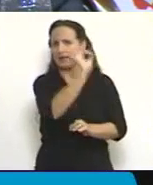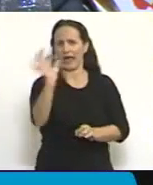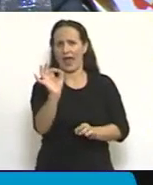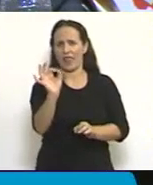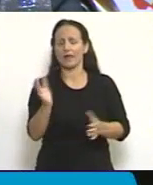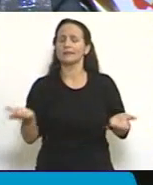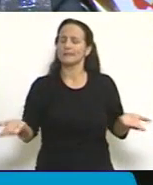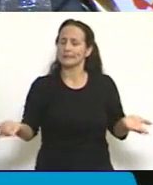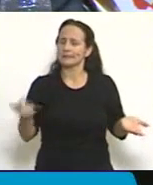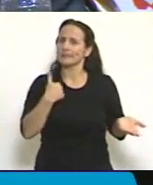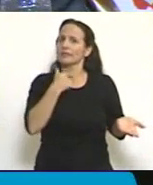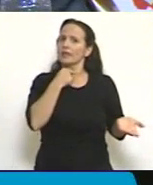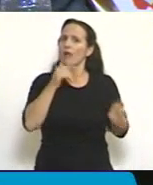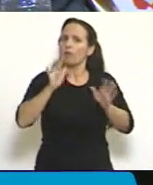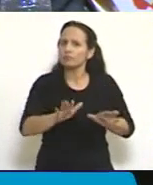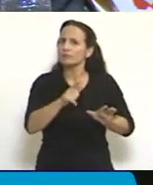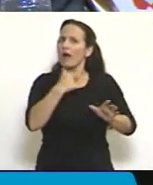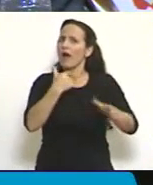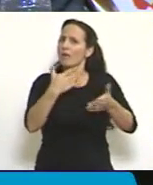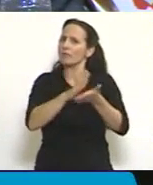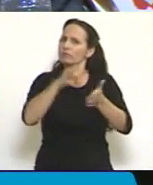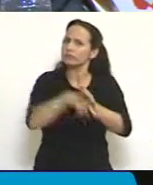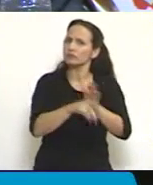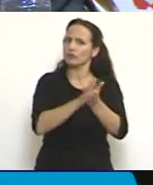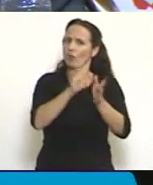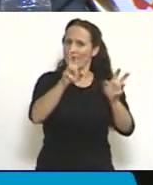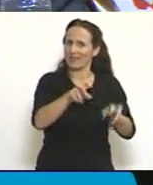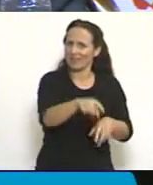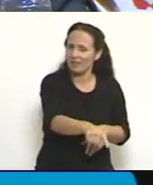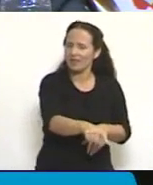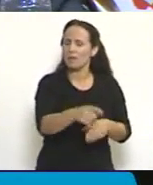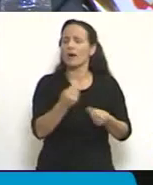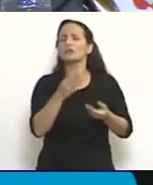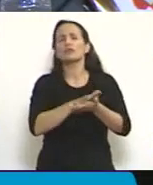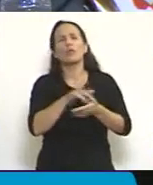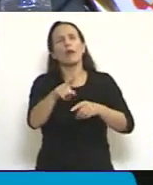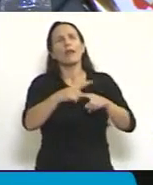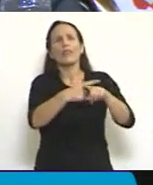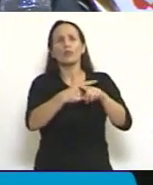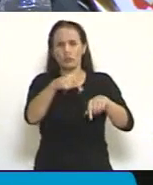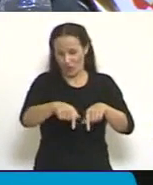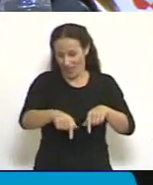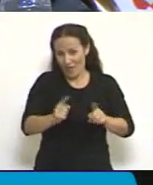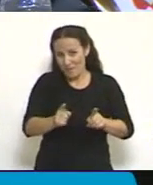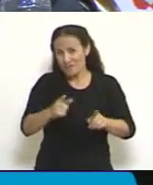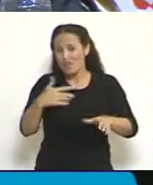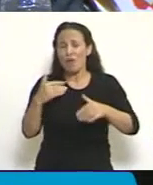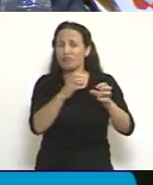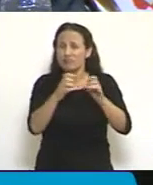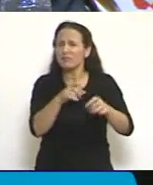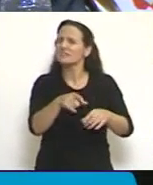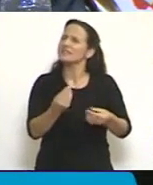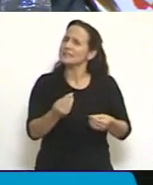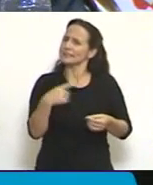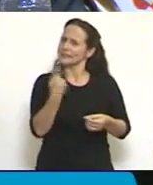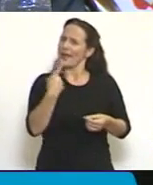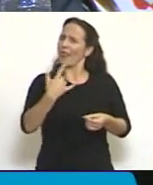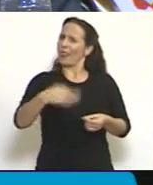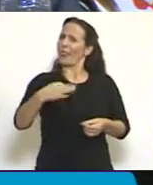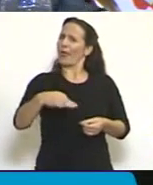las cuentas de inversión de los años 2009 y 2010, en donde ni siquiera se abrió a la discusión, sino que se